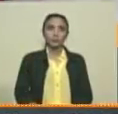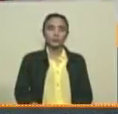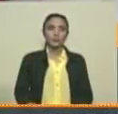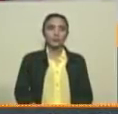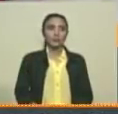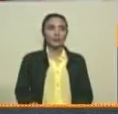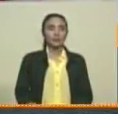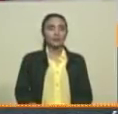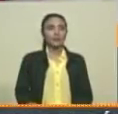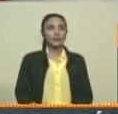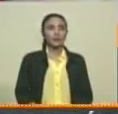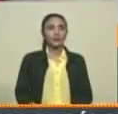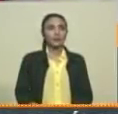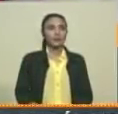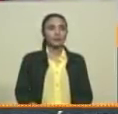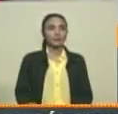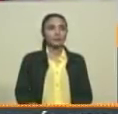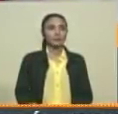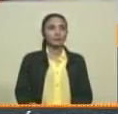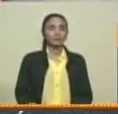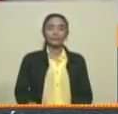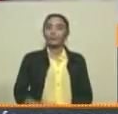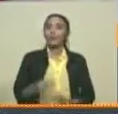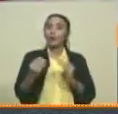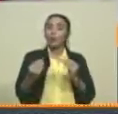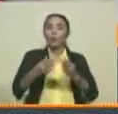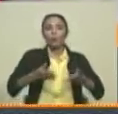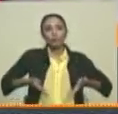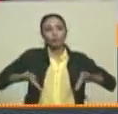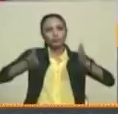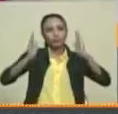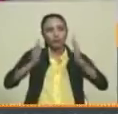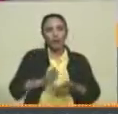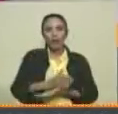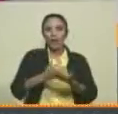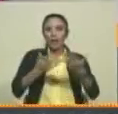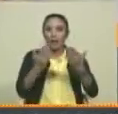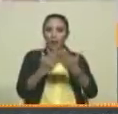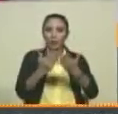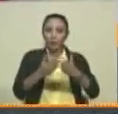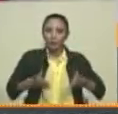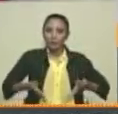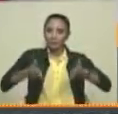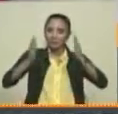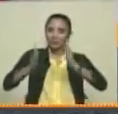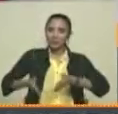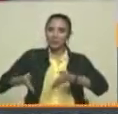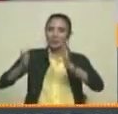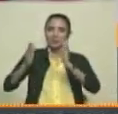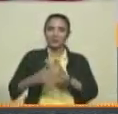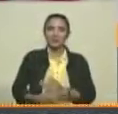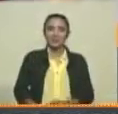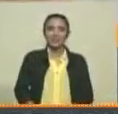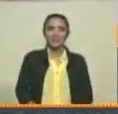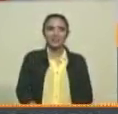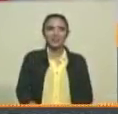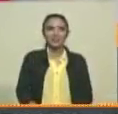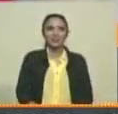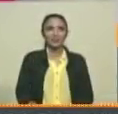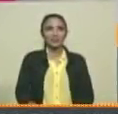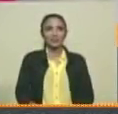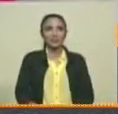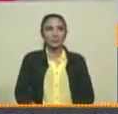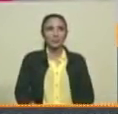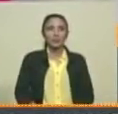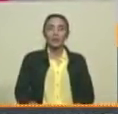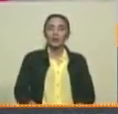nosotros el proceso de la infraestructura, desarrollar la infraestructura en nuestro territorio. Pero más importante, presidente, es que se